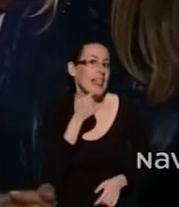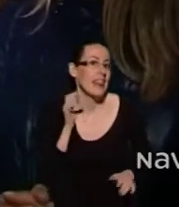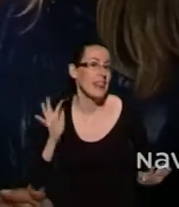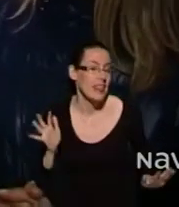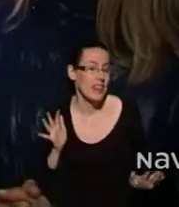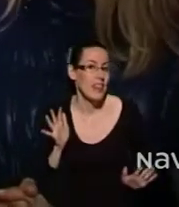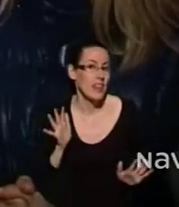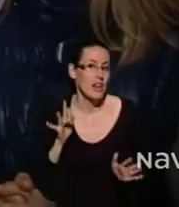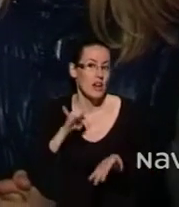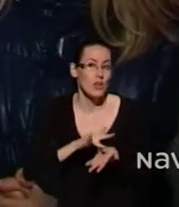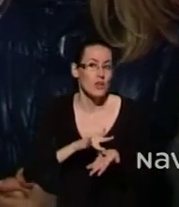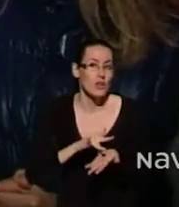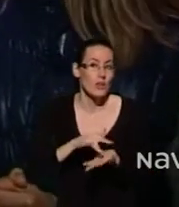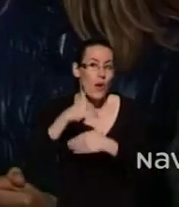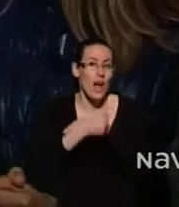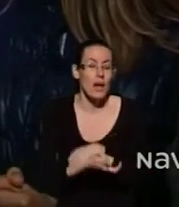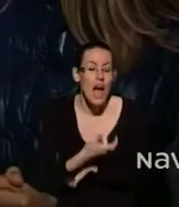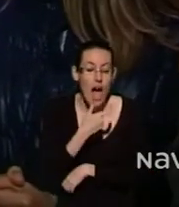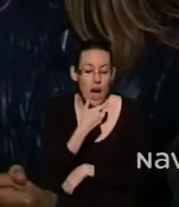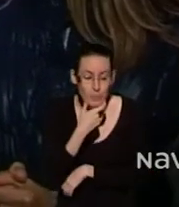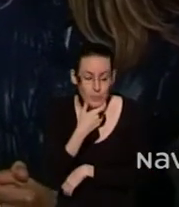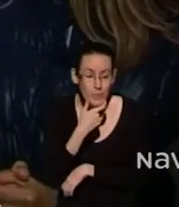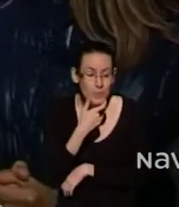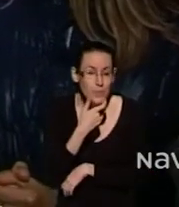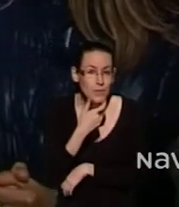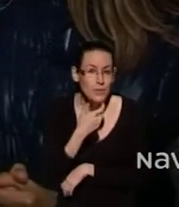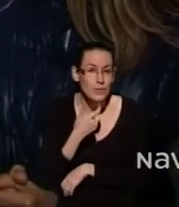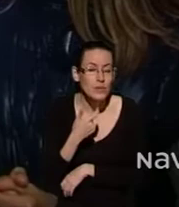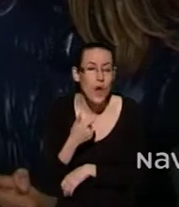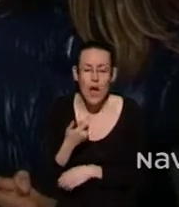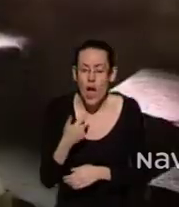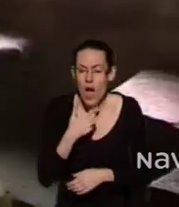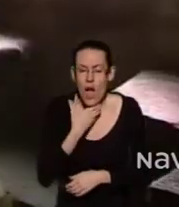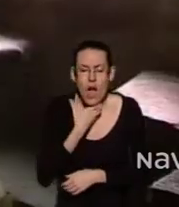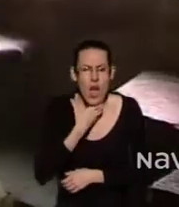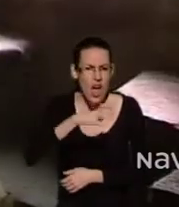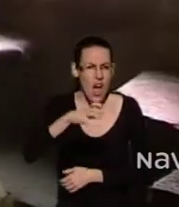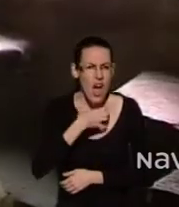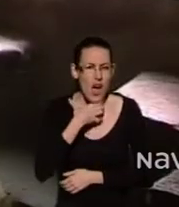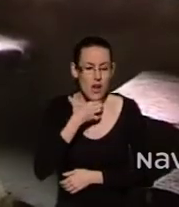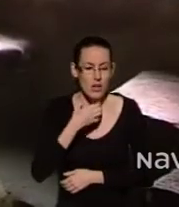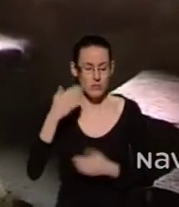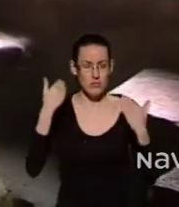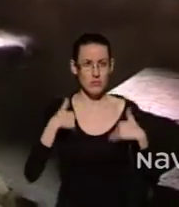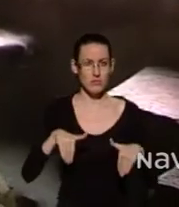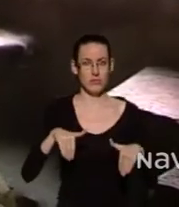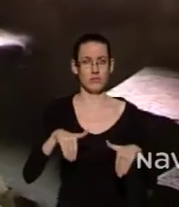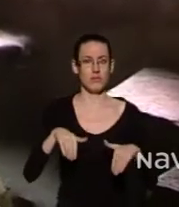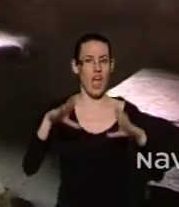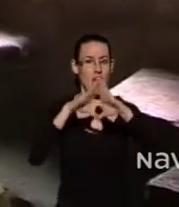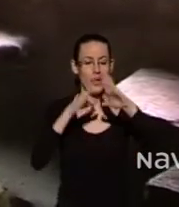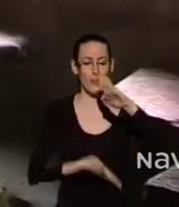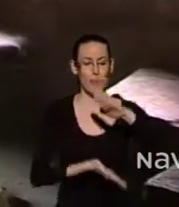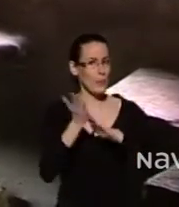¿eh? Y bajó ya pues andando sin las muletas y dejó las muletas ahí. Bueno, Ángela, 50 años